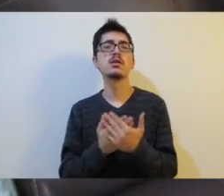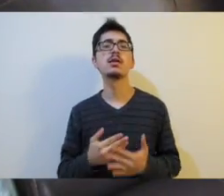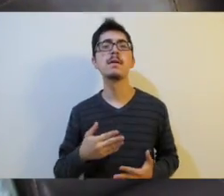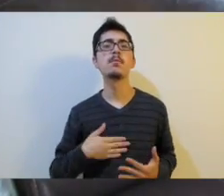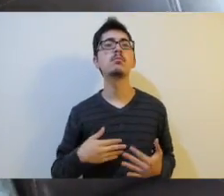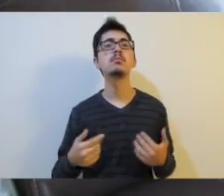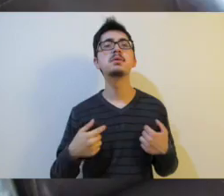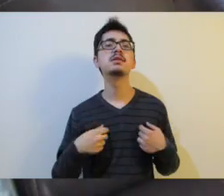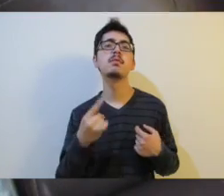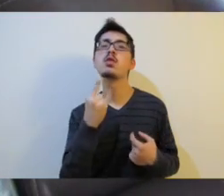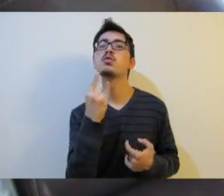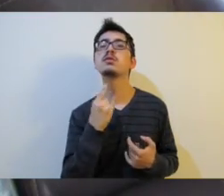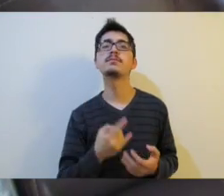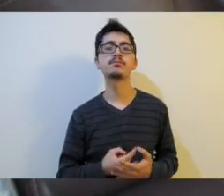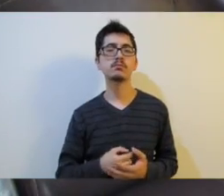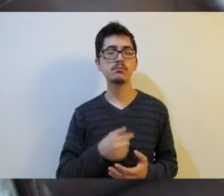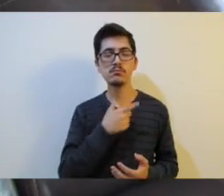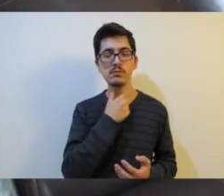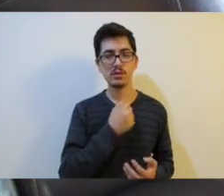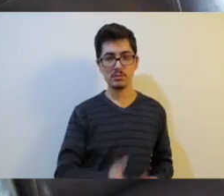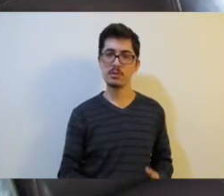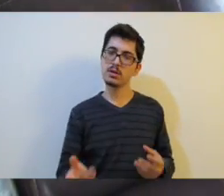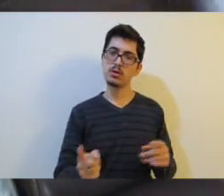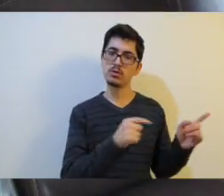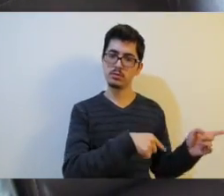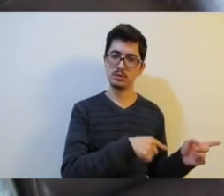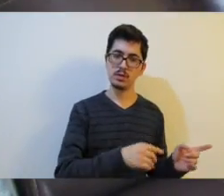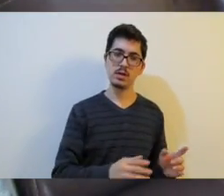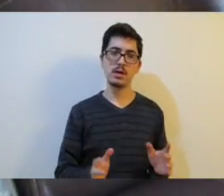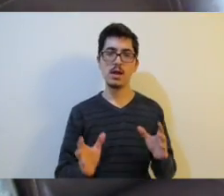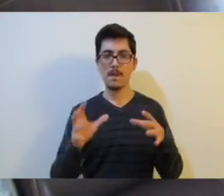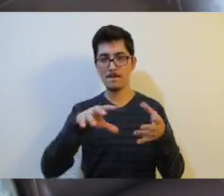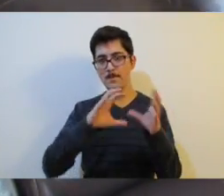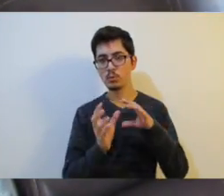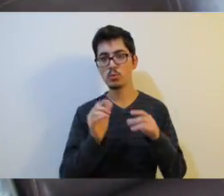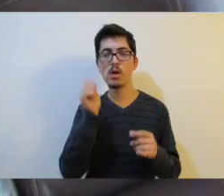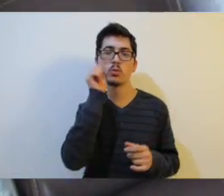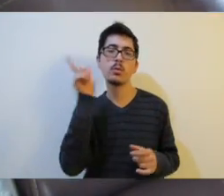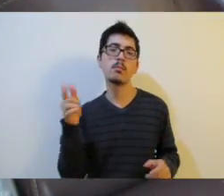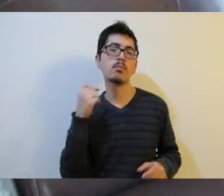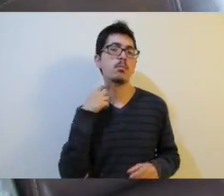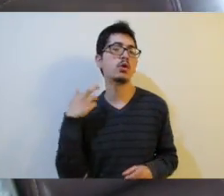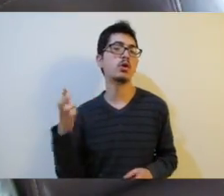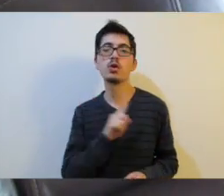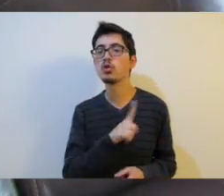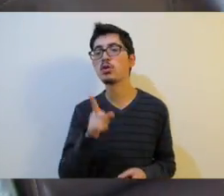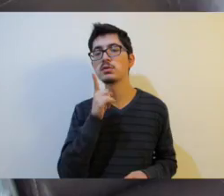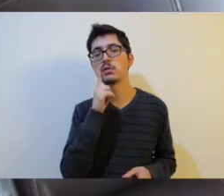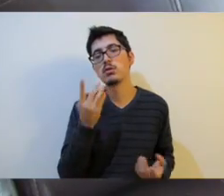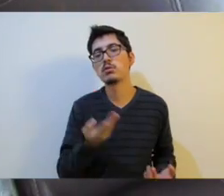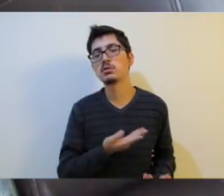Entonces, estos son los libros que les presento y espero que cuando se enfrenten a ellos en una biblioteca